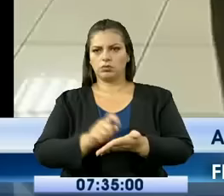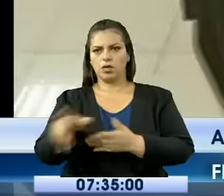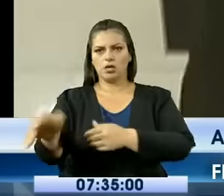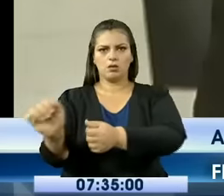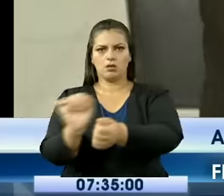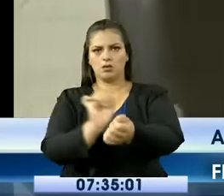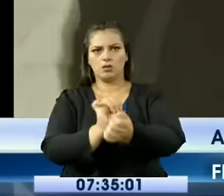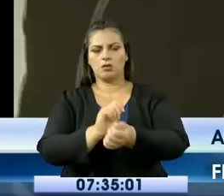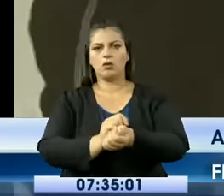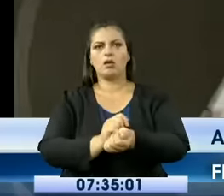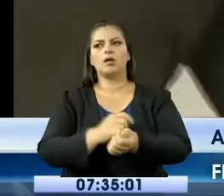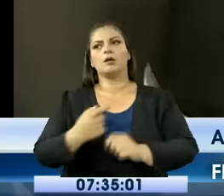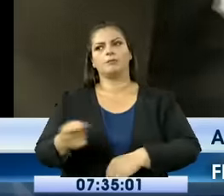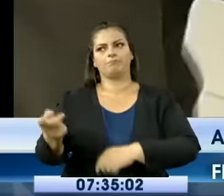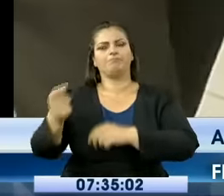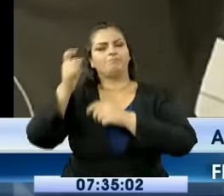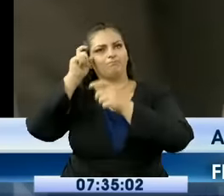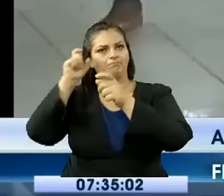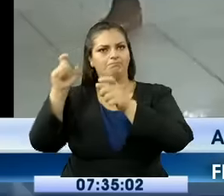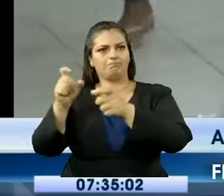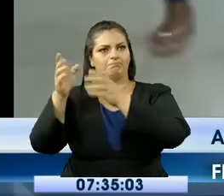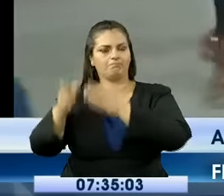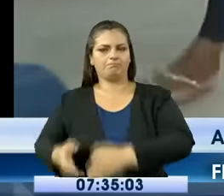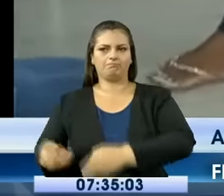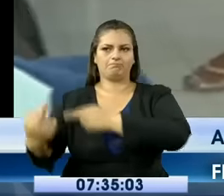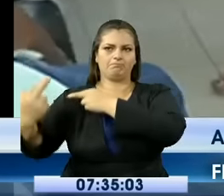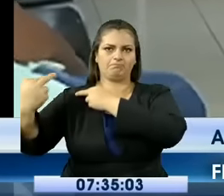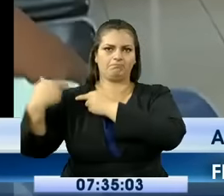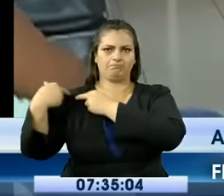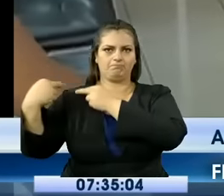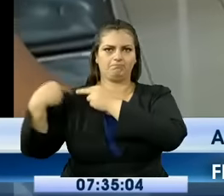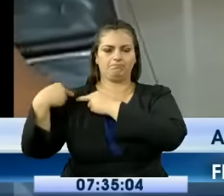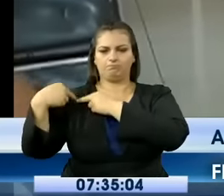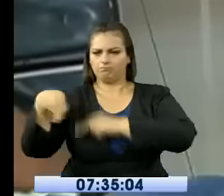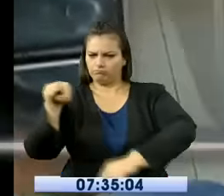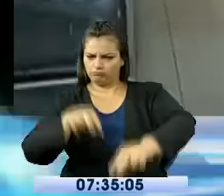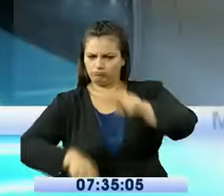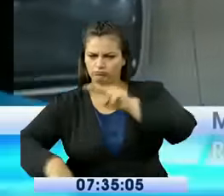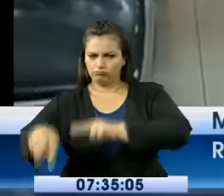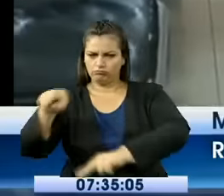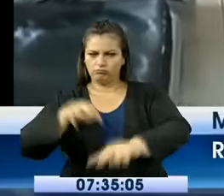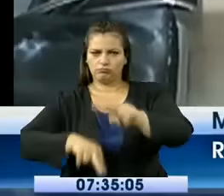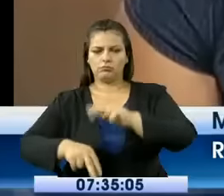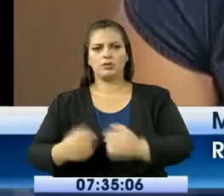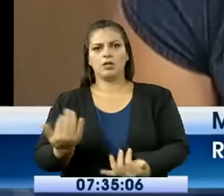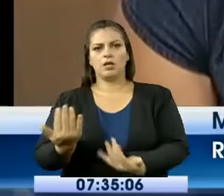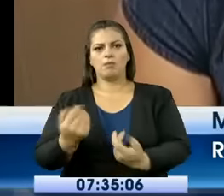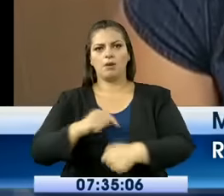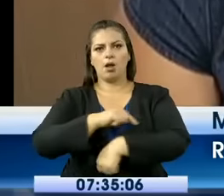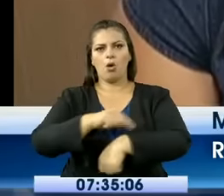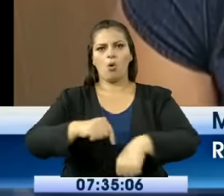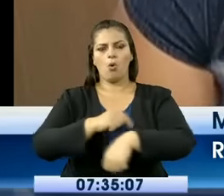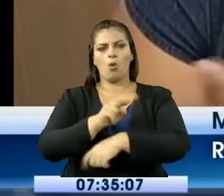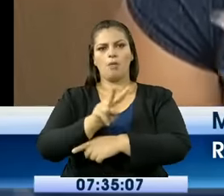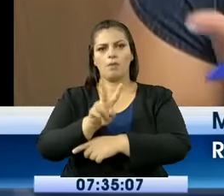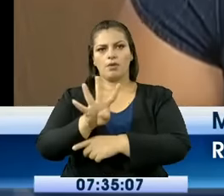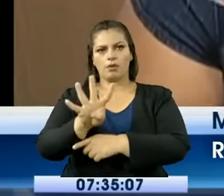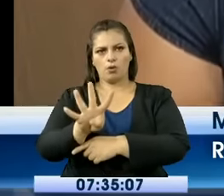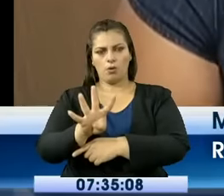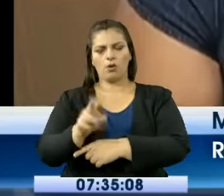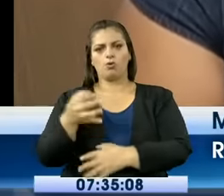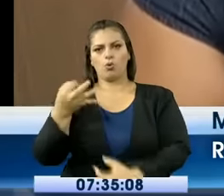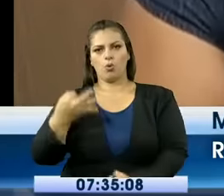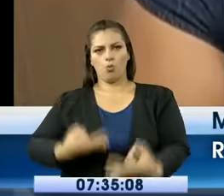fiscal que intervenga iniciará instrucción de tener todos los indicios necesarios. Eso está dentro de las 24 horas que se hace la audiencia. Y debido a